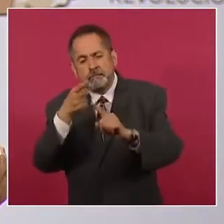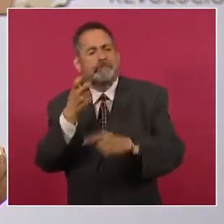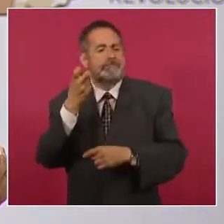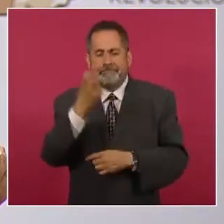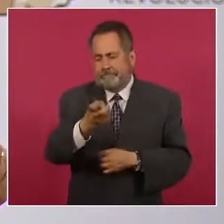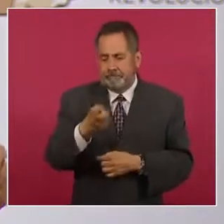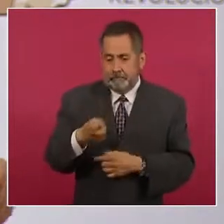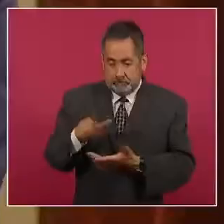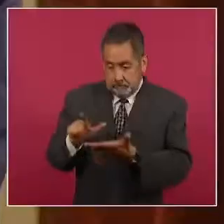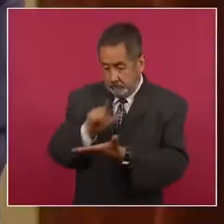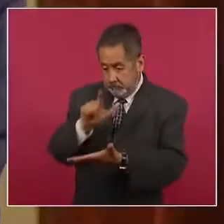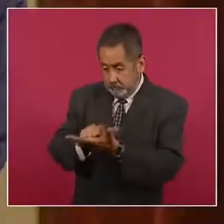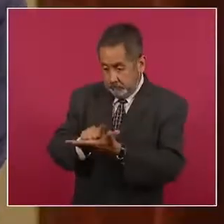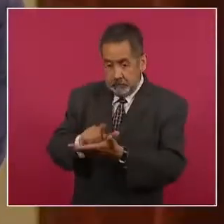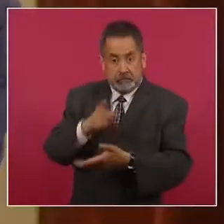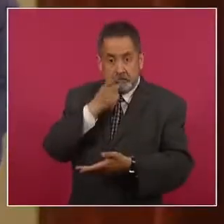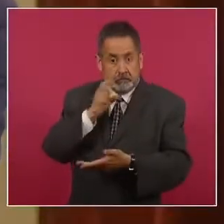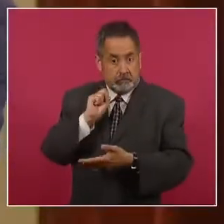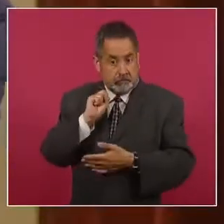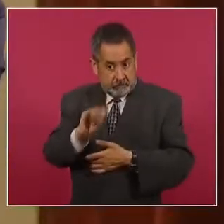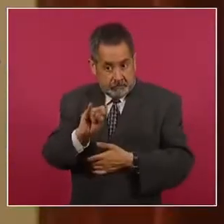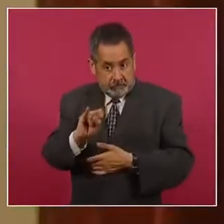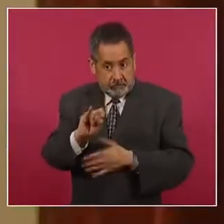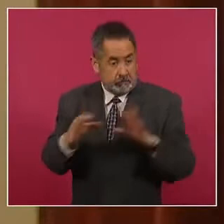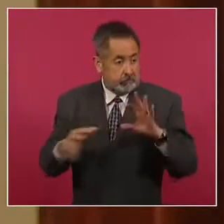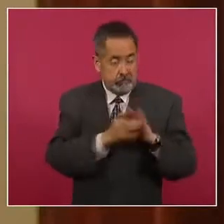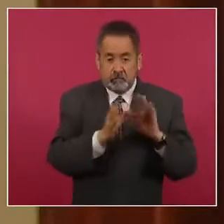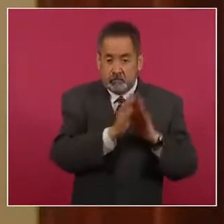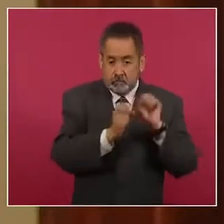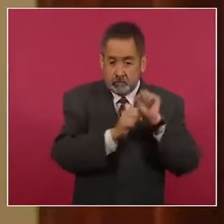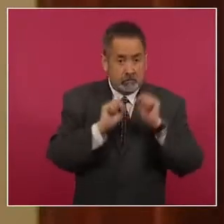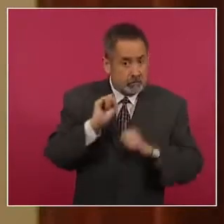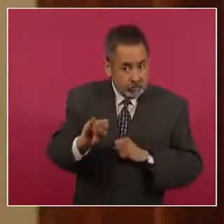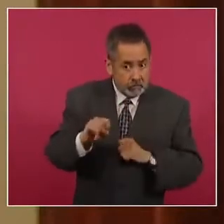Al declararse constitucional la ley eléctrica,